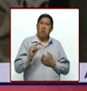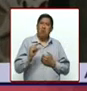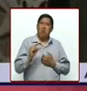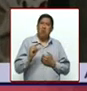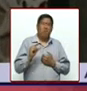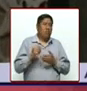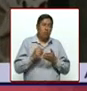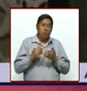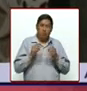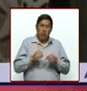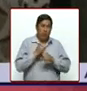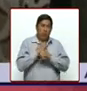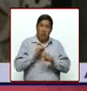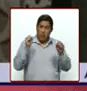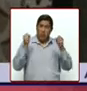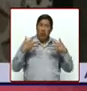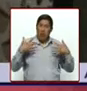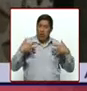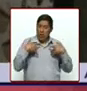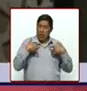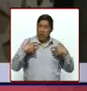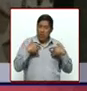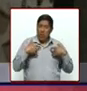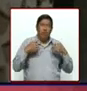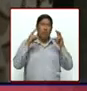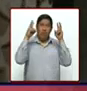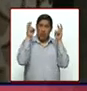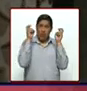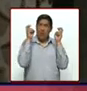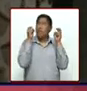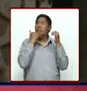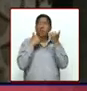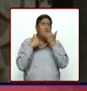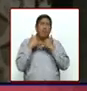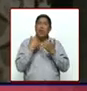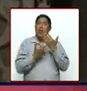para que podamos salvar a los animalitos y, bueno, el tema de la quema de los bosques.